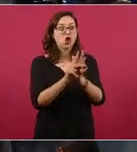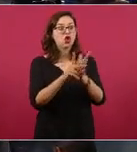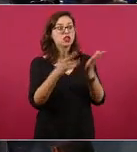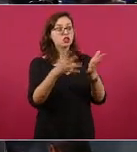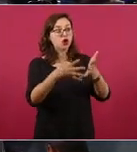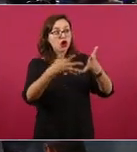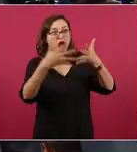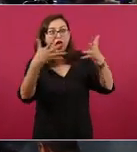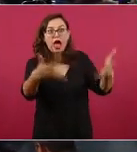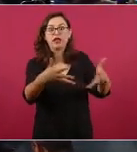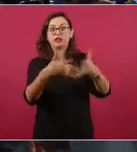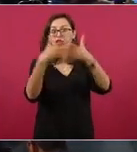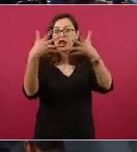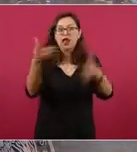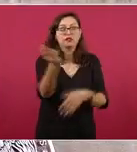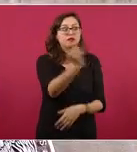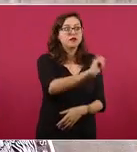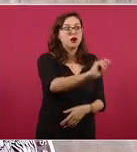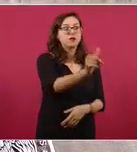guarda silencio.